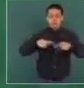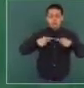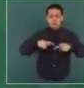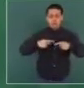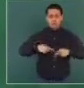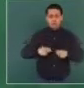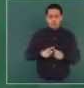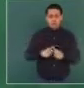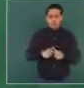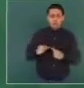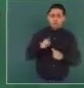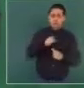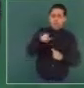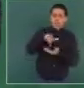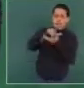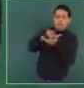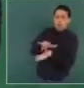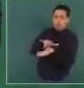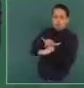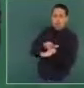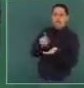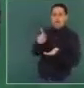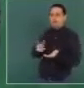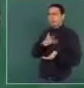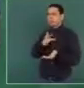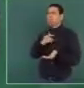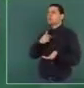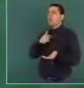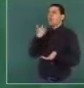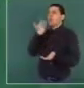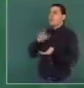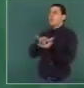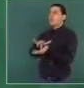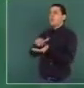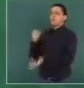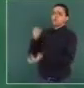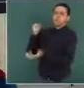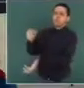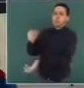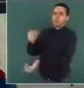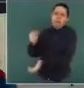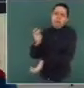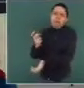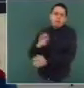era la que apoyaba, básicamente. nos nos nos a mente.